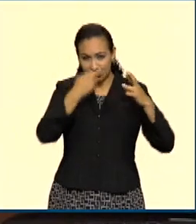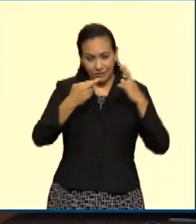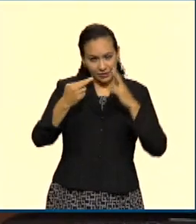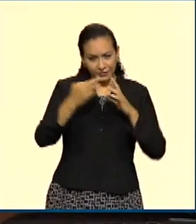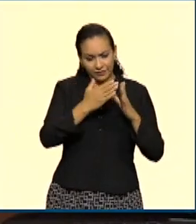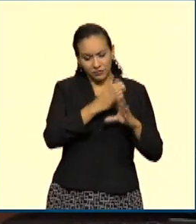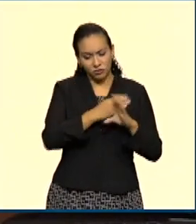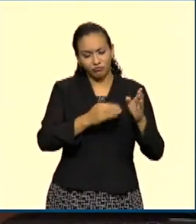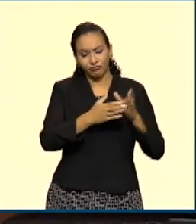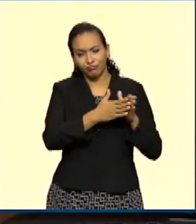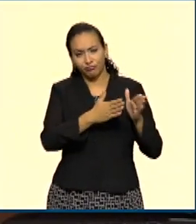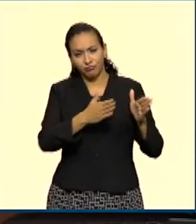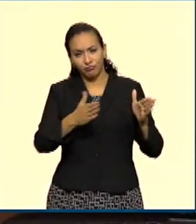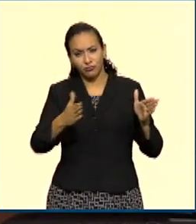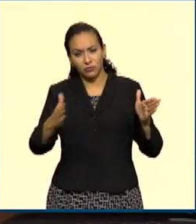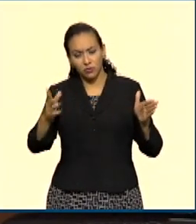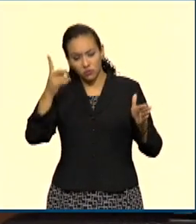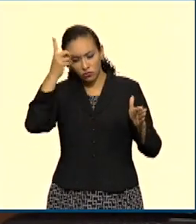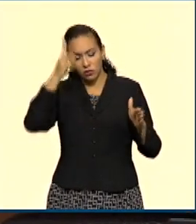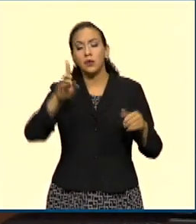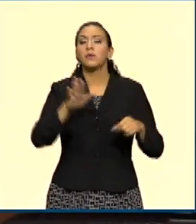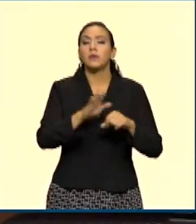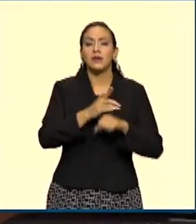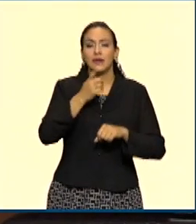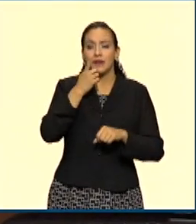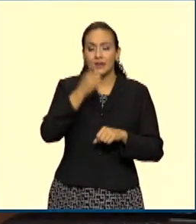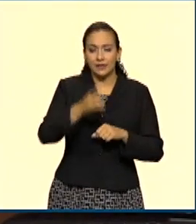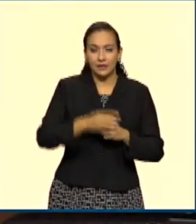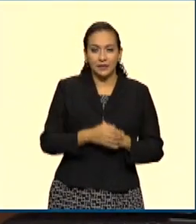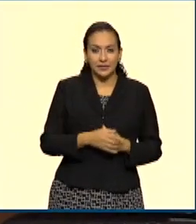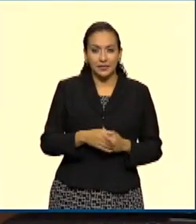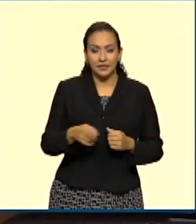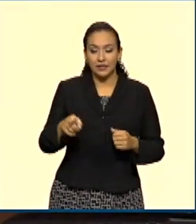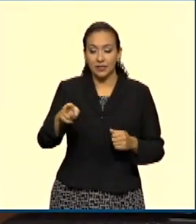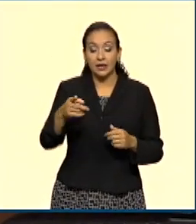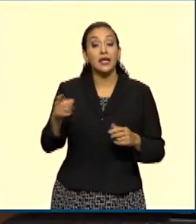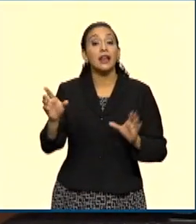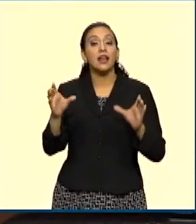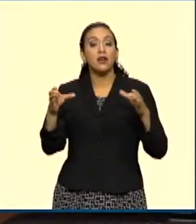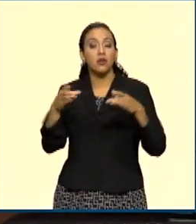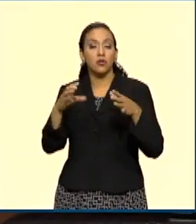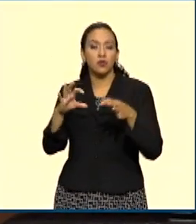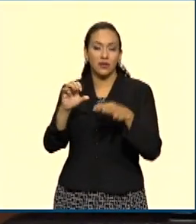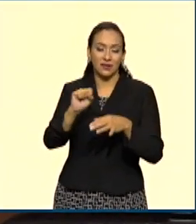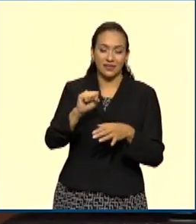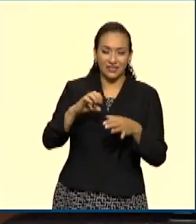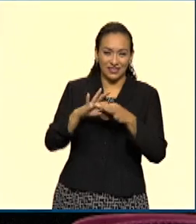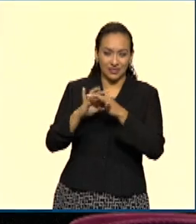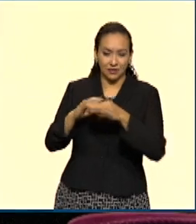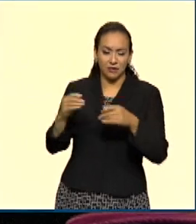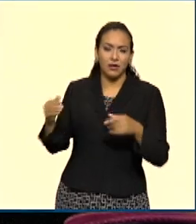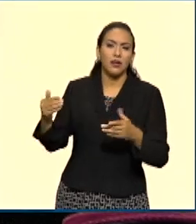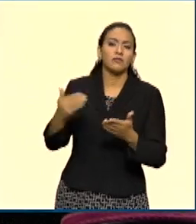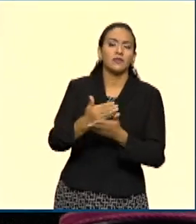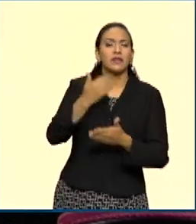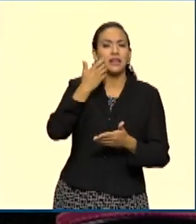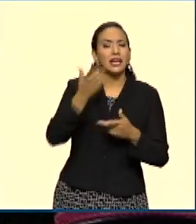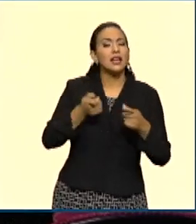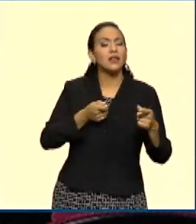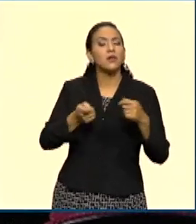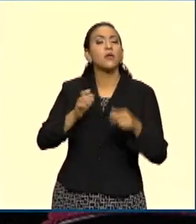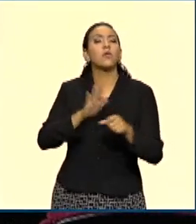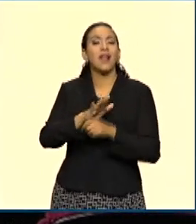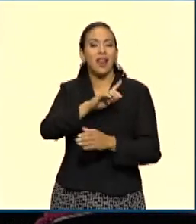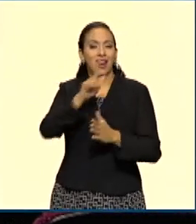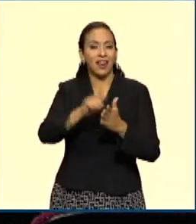y las declaró inválidas por invadir la competencia exclusiva del Congreso de la Unión, ya que su contenido se encuentra regulado en la